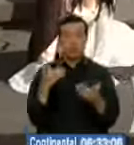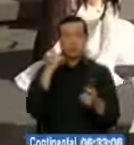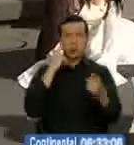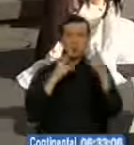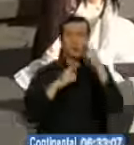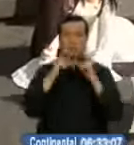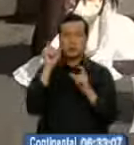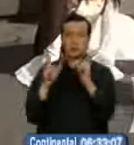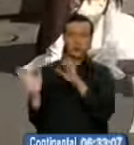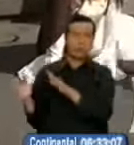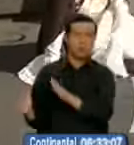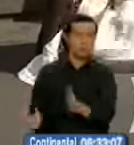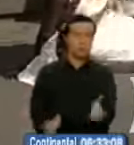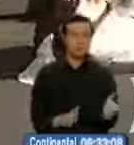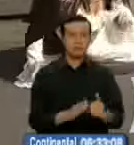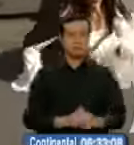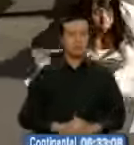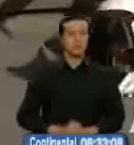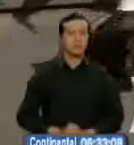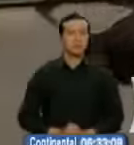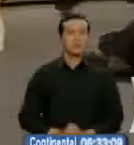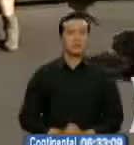sus muertos.